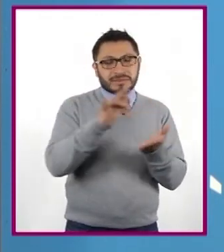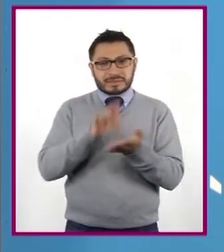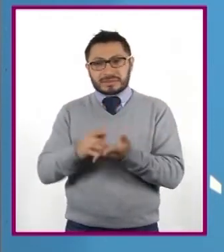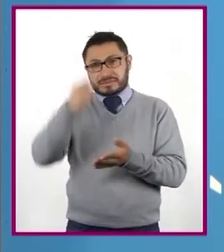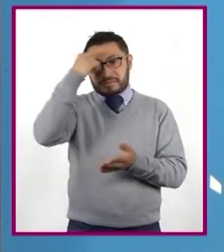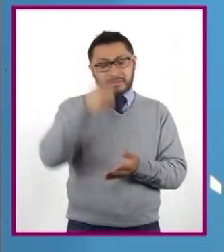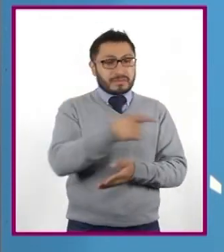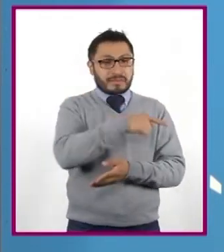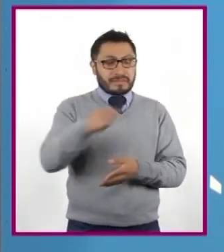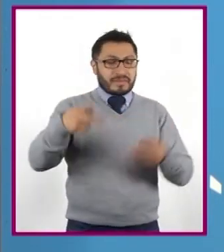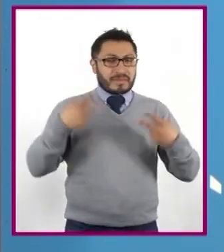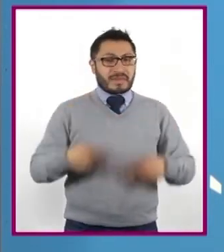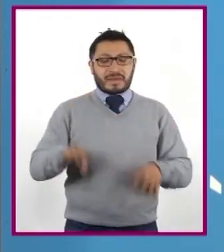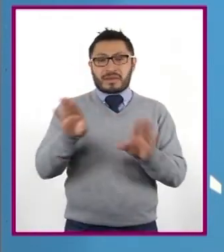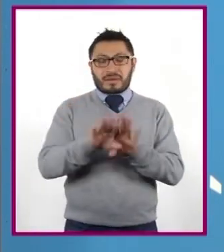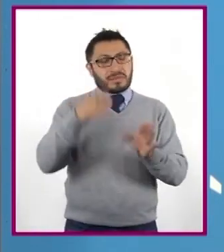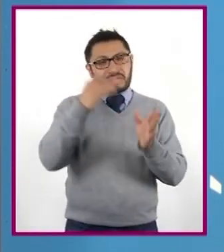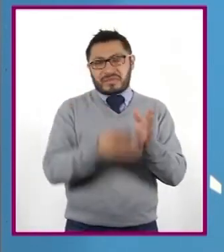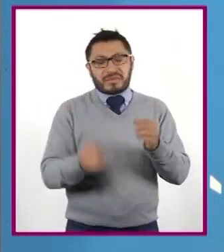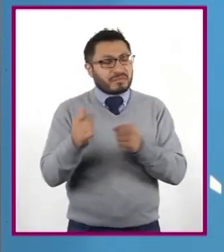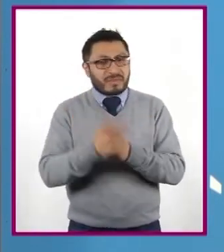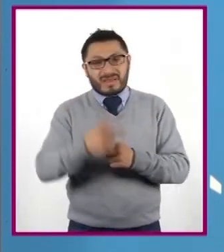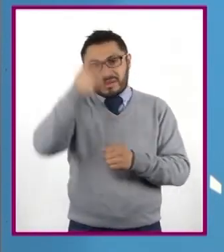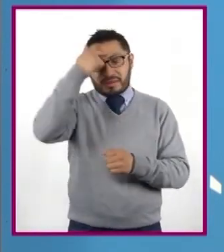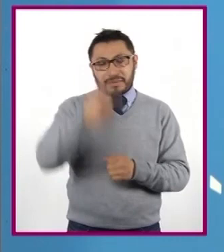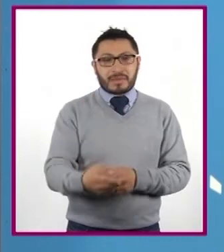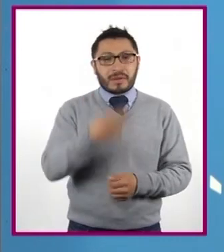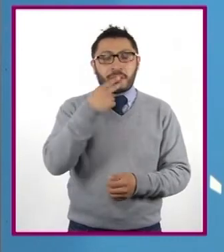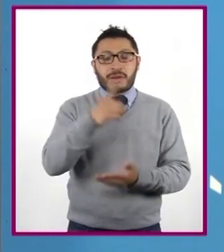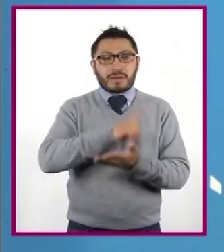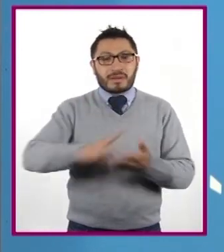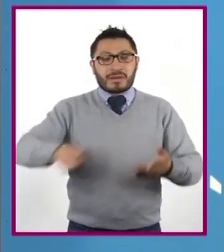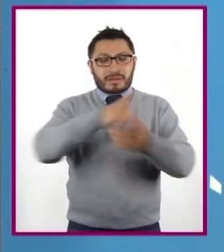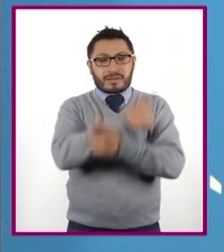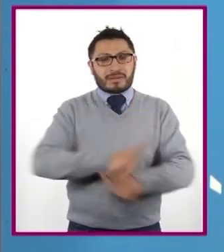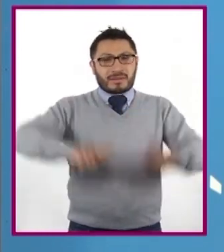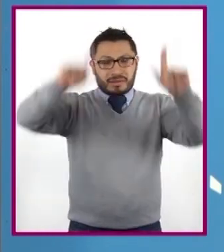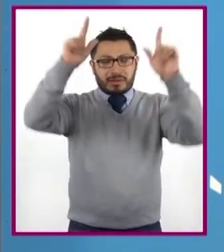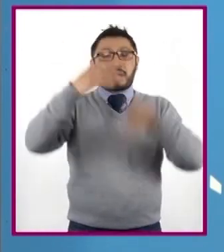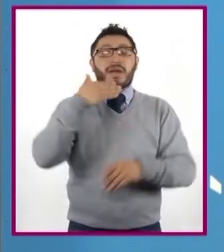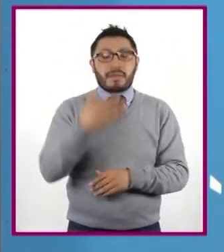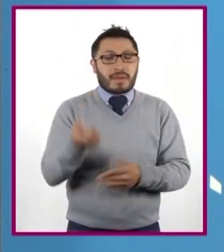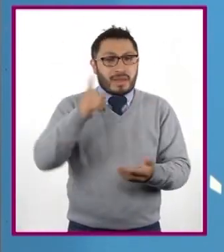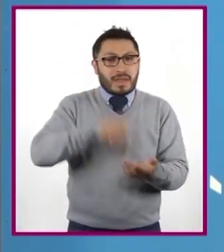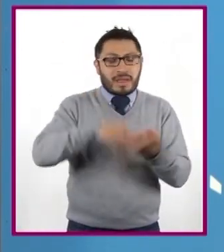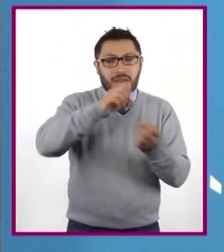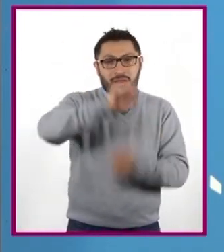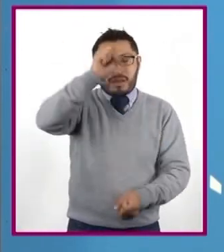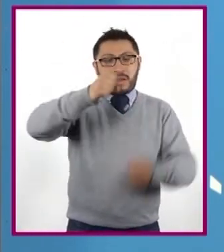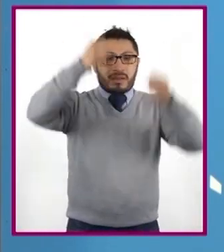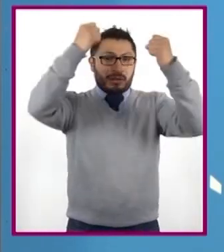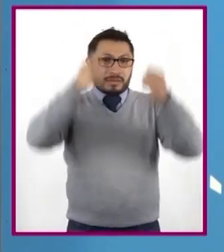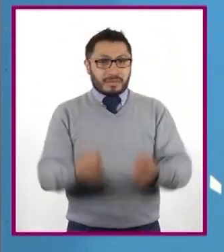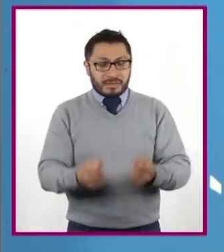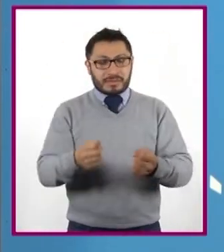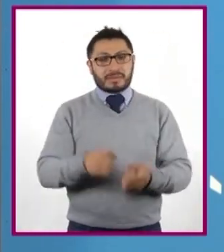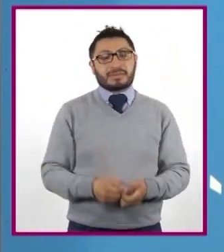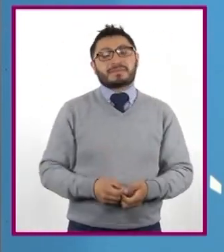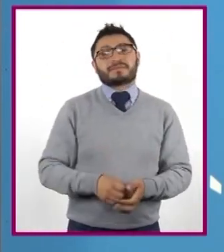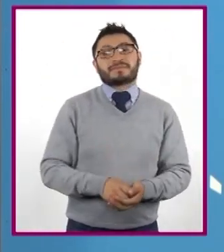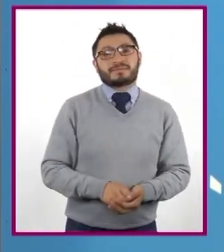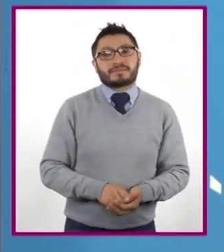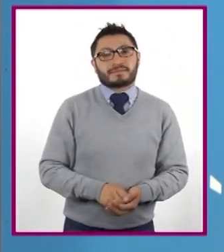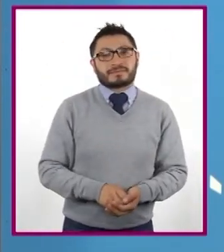con todas las condiciones para ejercer los derechos y libertades que garantiza la Constitución de los